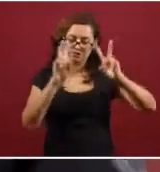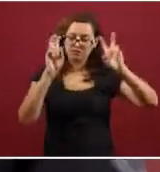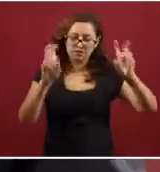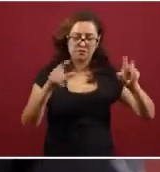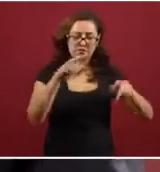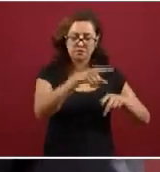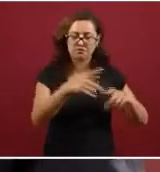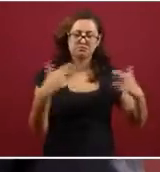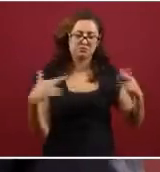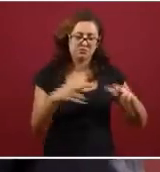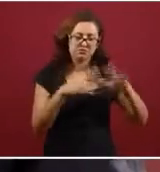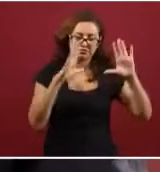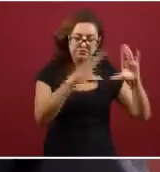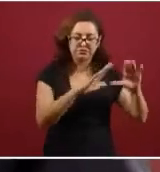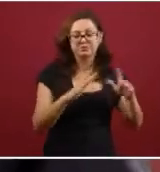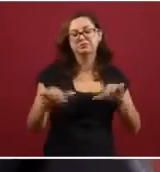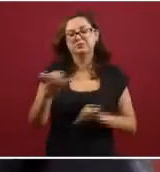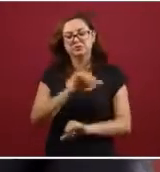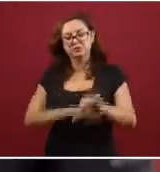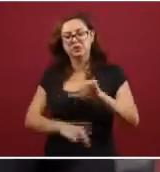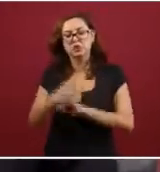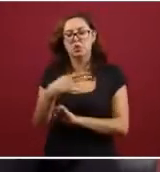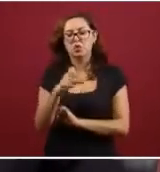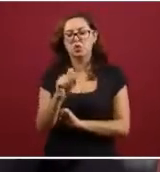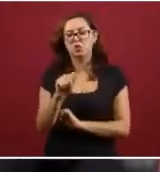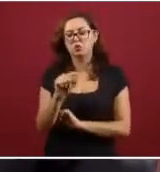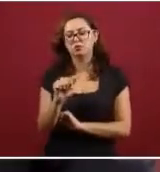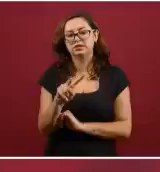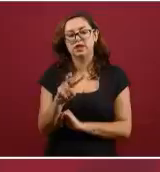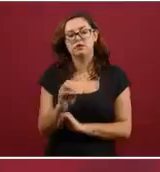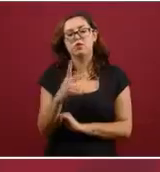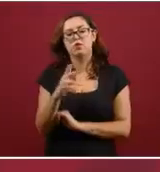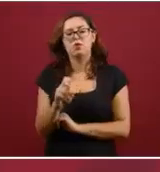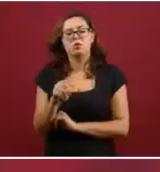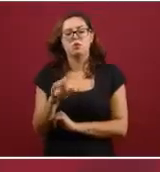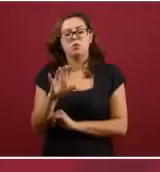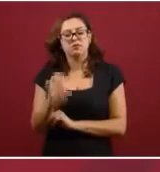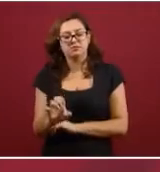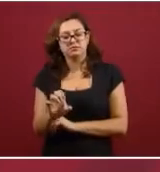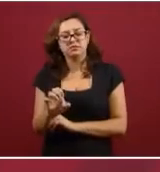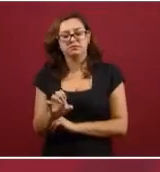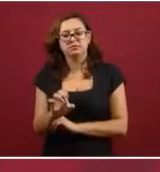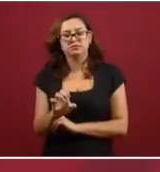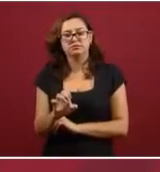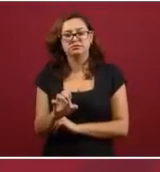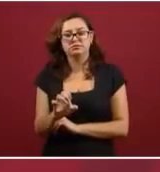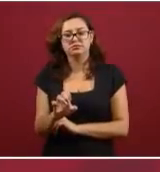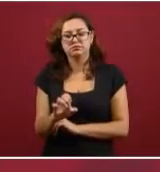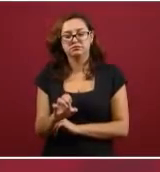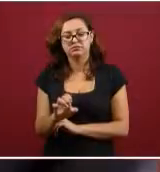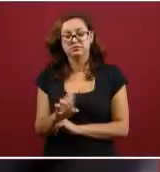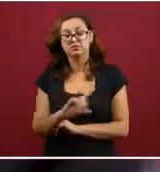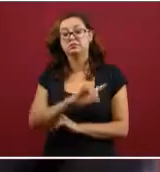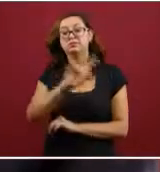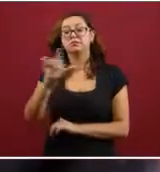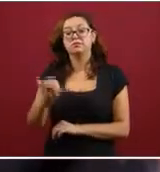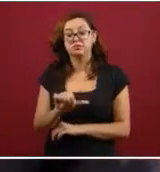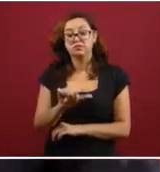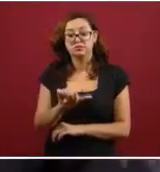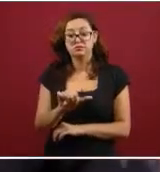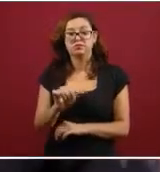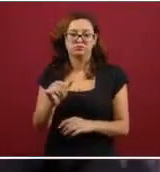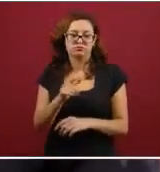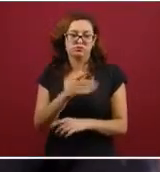entró Gustavo Ponce y luego de lo que sabemos sobre lo de